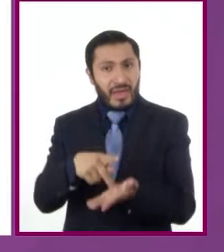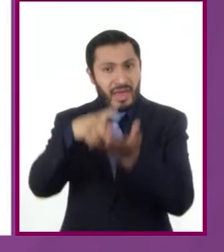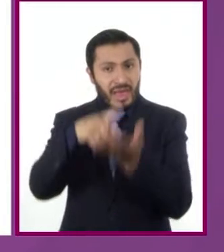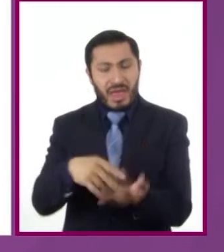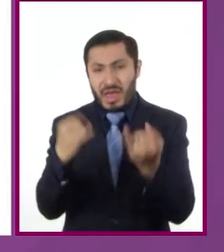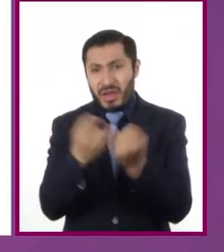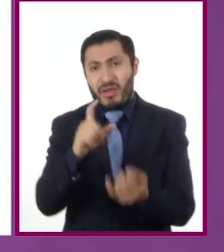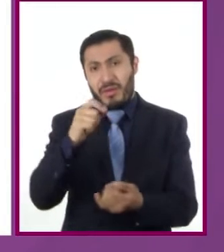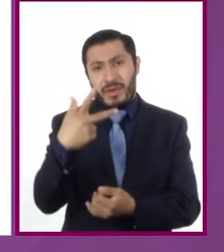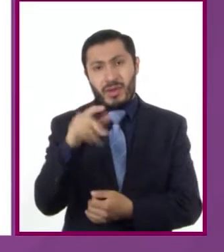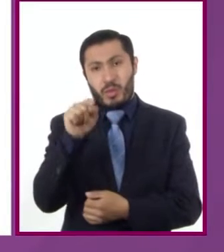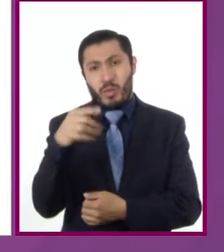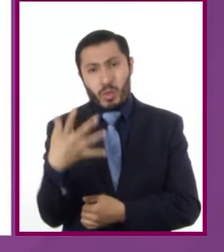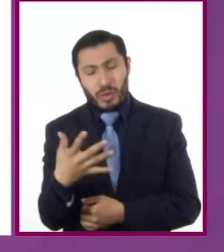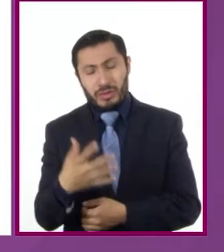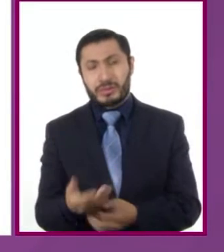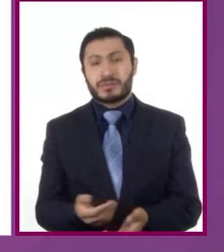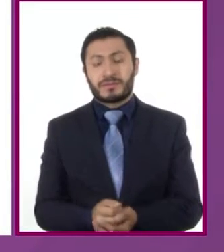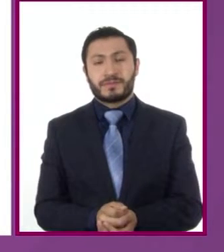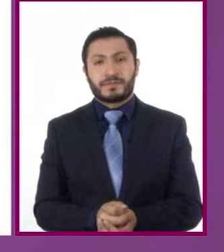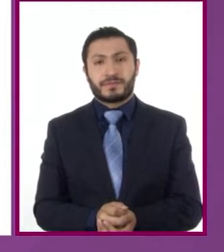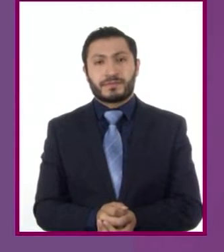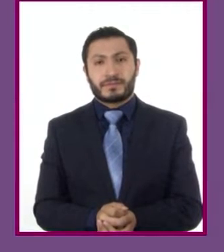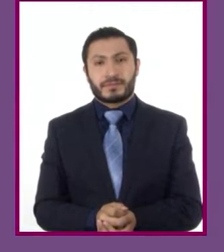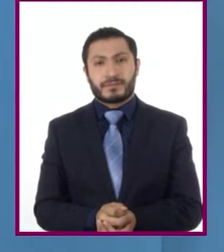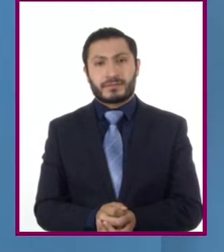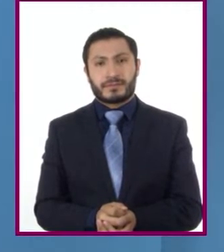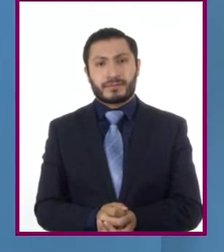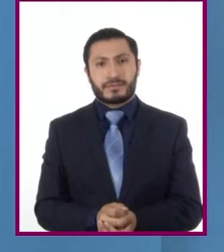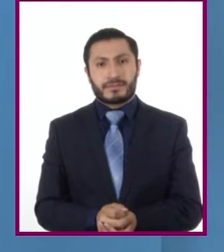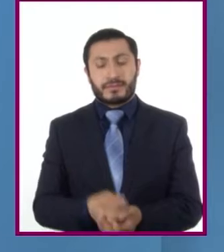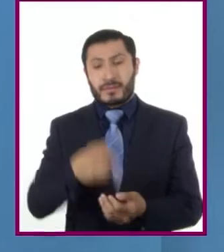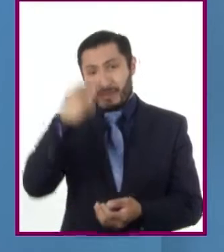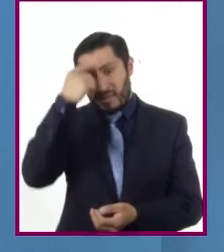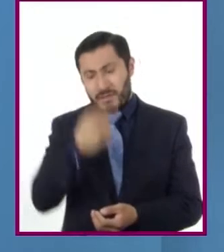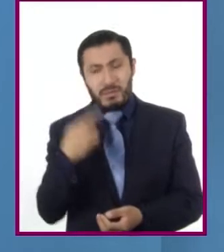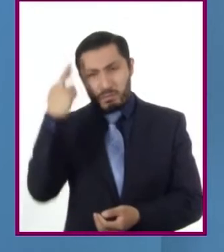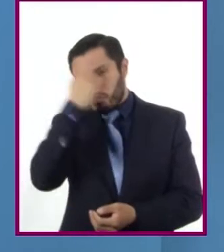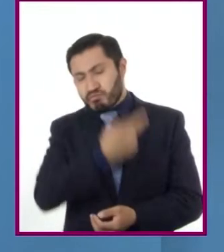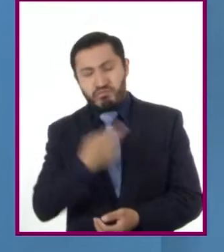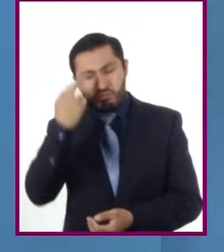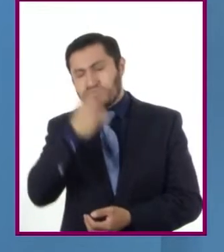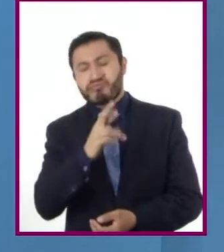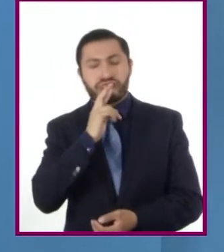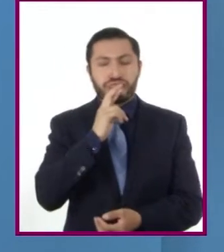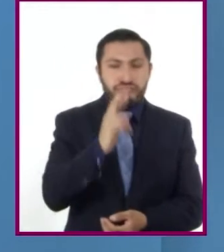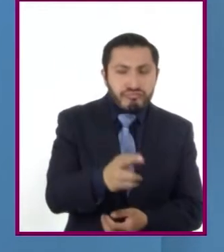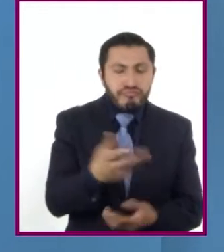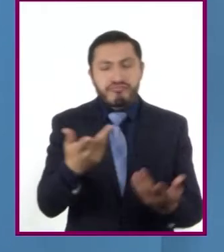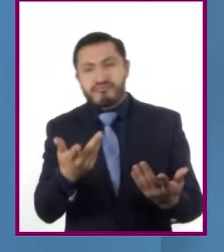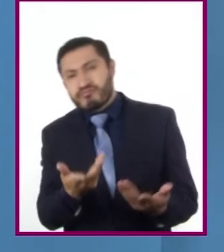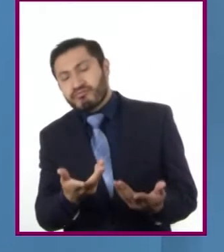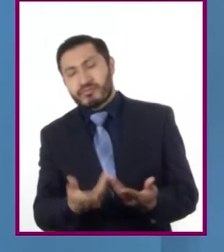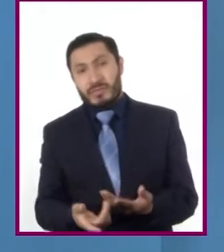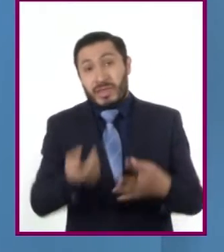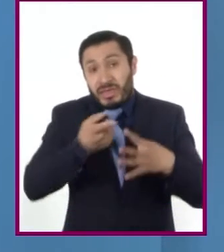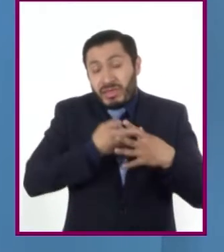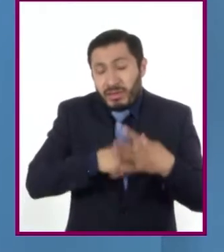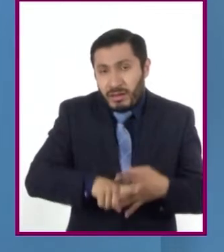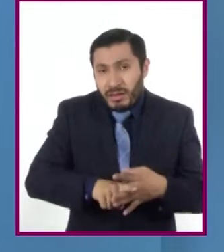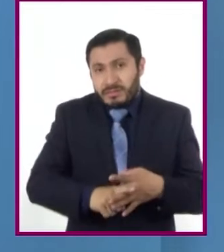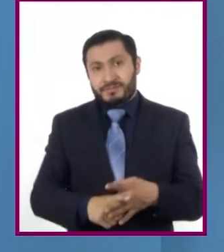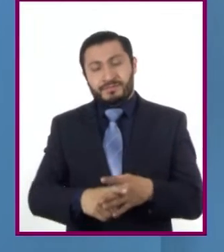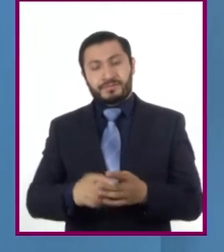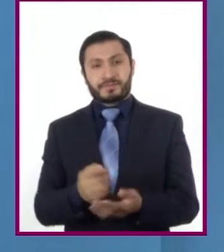a 28.5, constante de proporcionalidad. Para calcular el resultado, partiremos de la expresión de